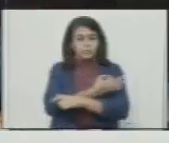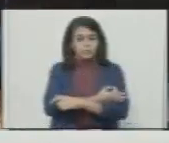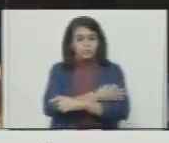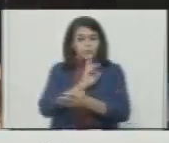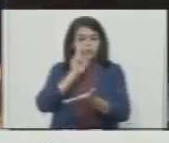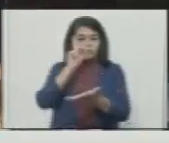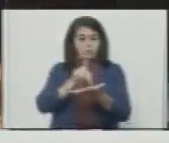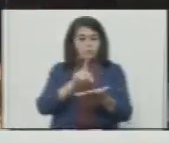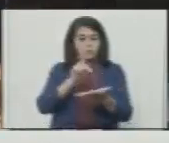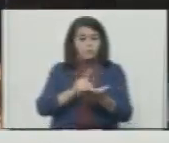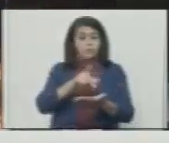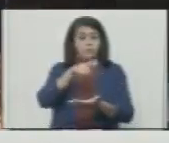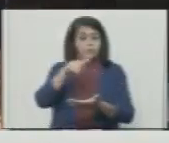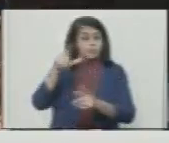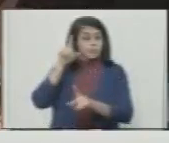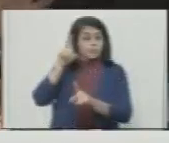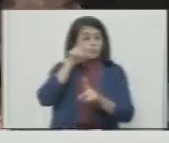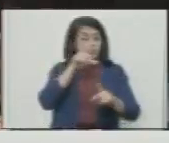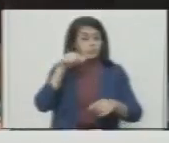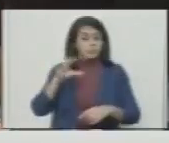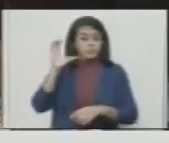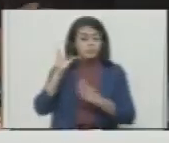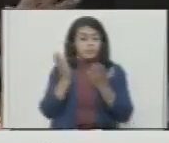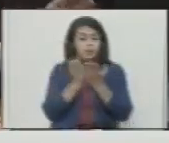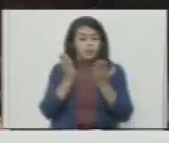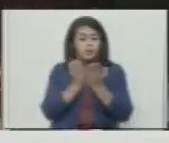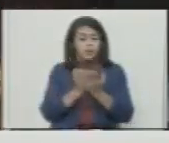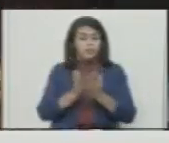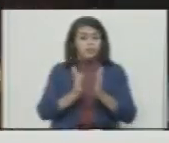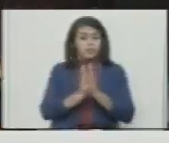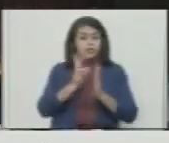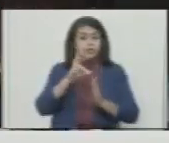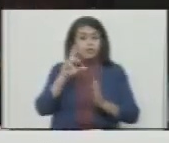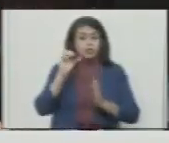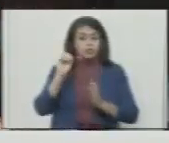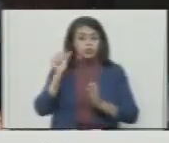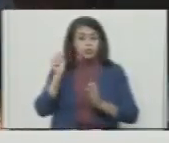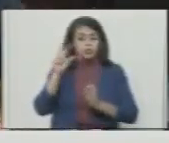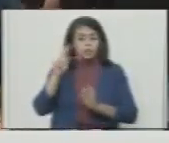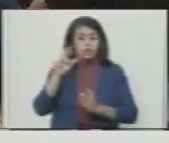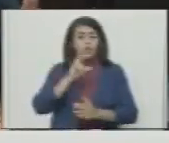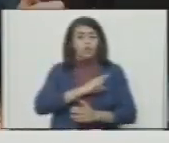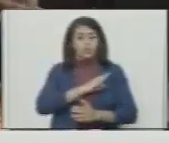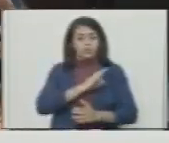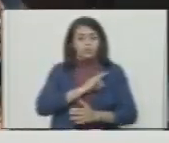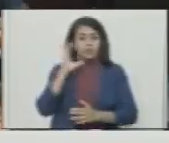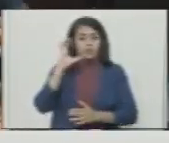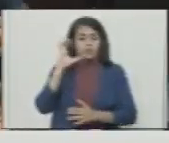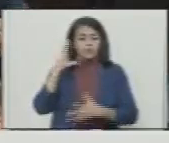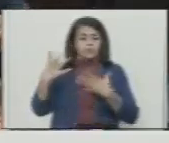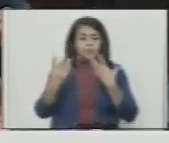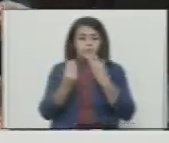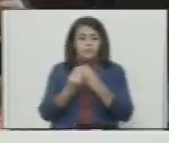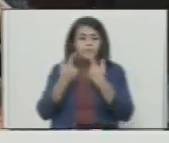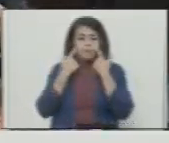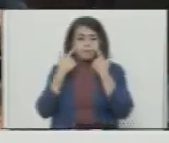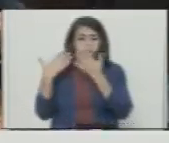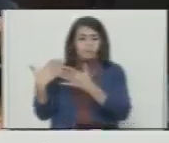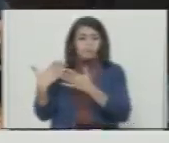fortalecidos con la llegada de los seminaristas de Caracas, del Colegio de Santa Rosa y la Universidad de Caracas, al frente de Rivas